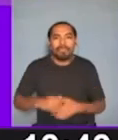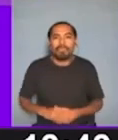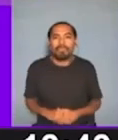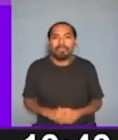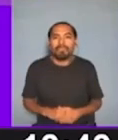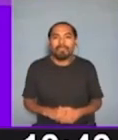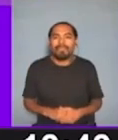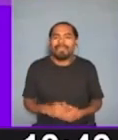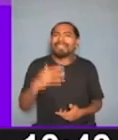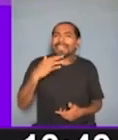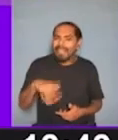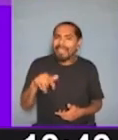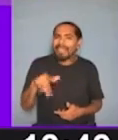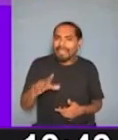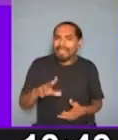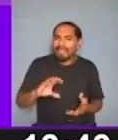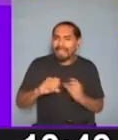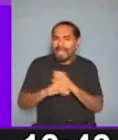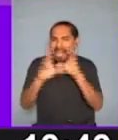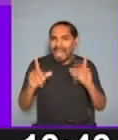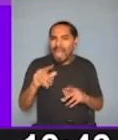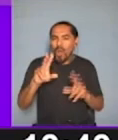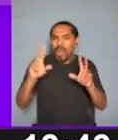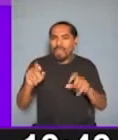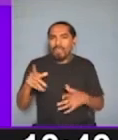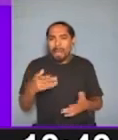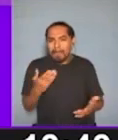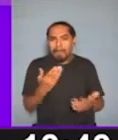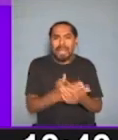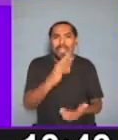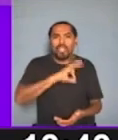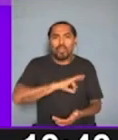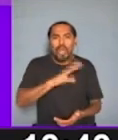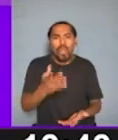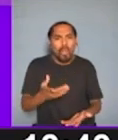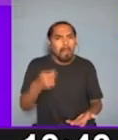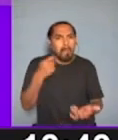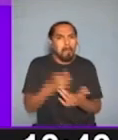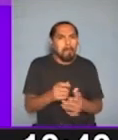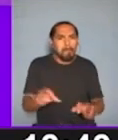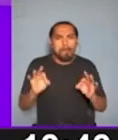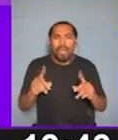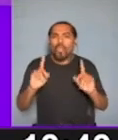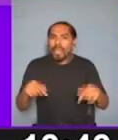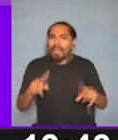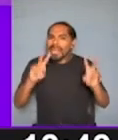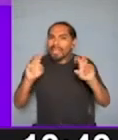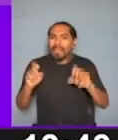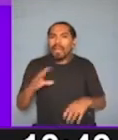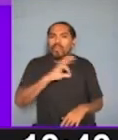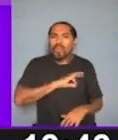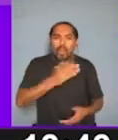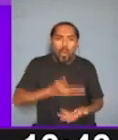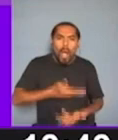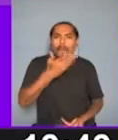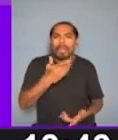lo que están pidiendo claramente es esta faltante de los salarios, de la situación y también, por otro lado, el inconveniente que